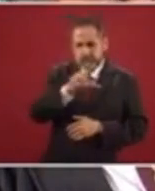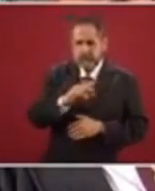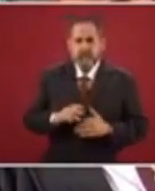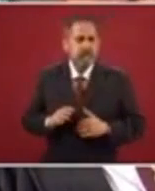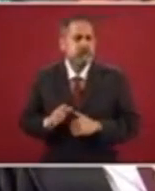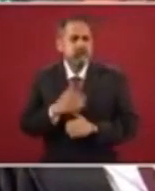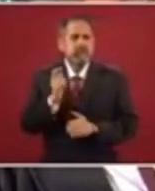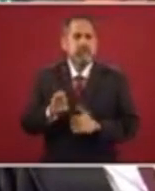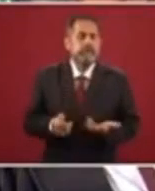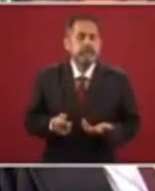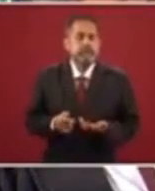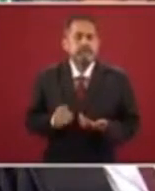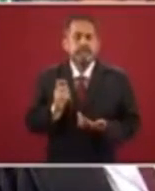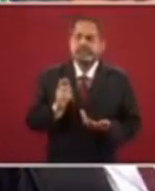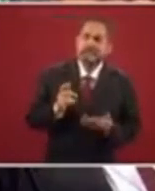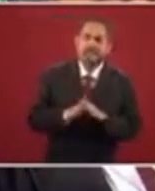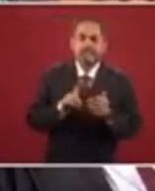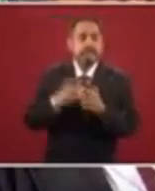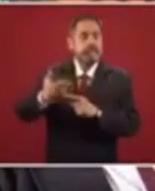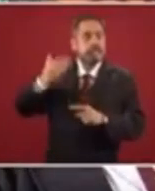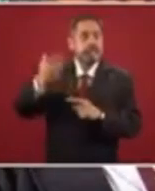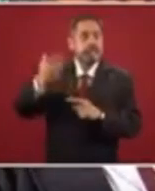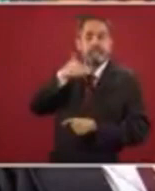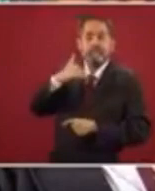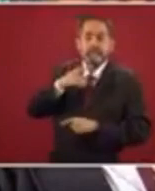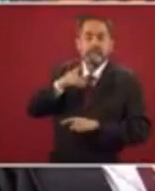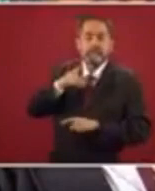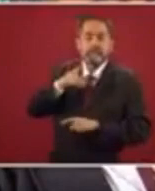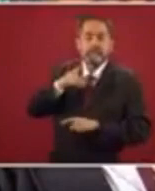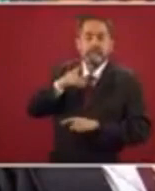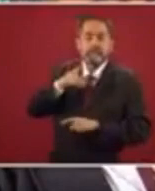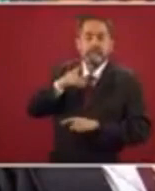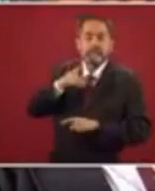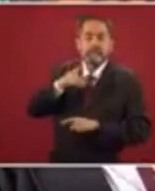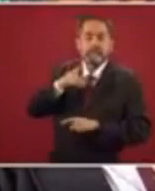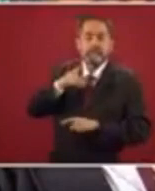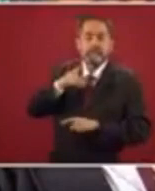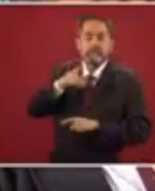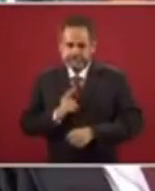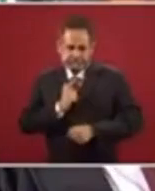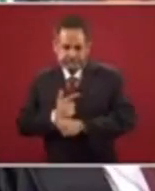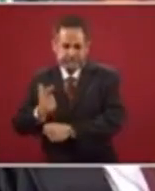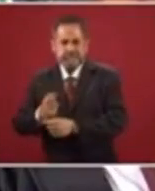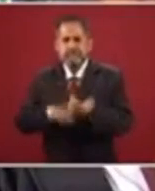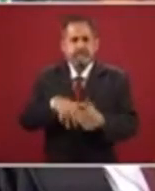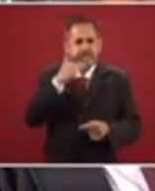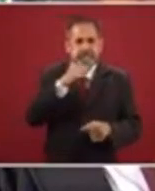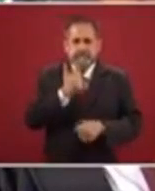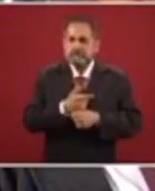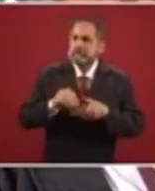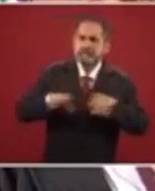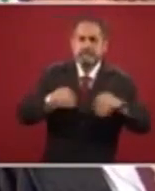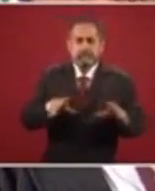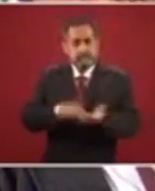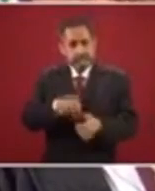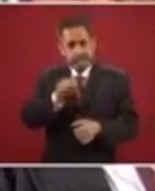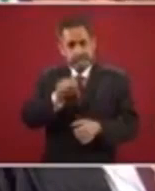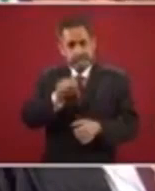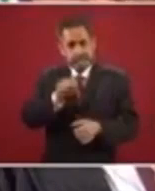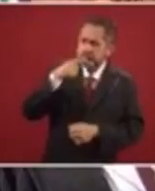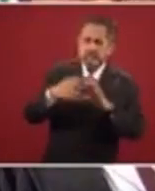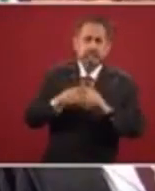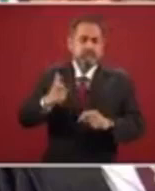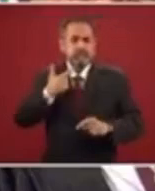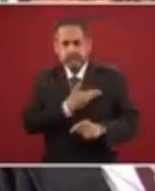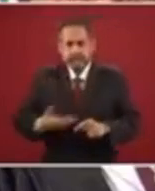porque esto permitiría pues la eliminación de hechos de corrupción por ejemplo de todo el contenido ya se ha hecho público sobre casos de corrupción incluso lo que usted ha venido denunciando